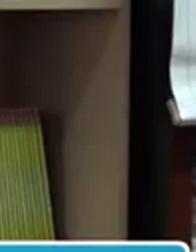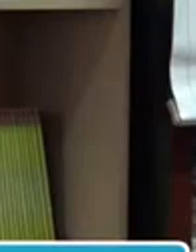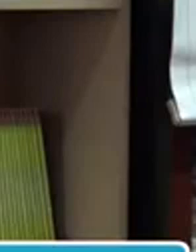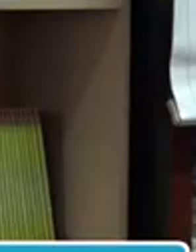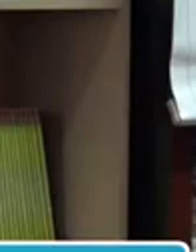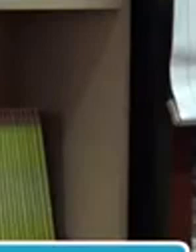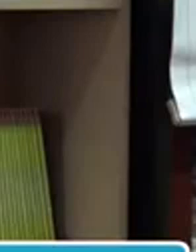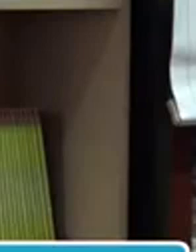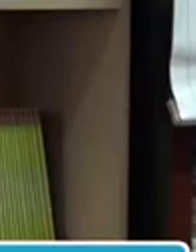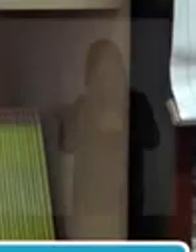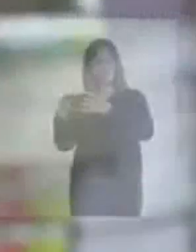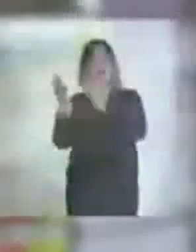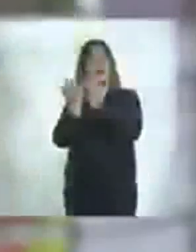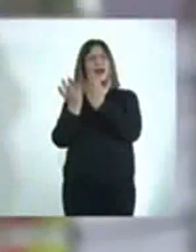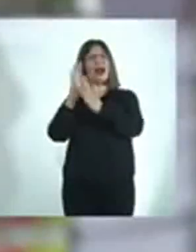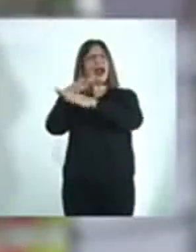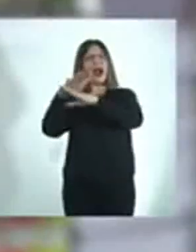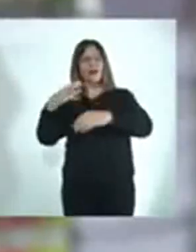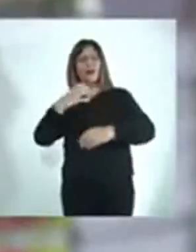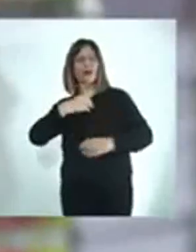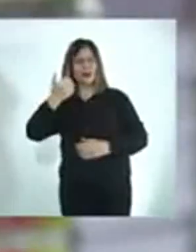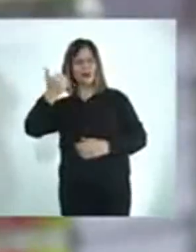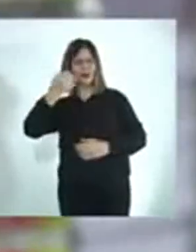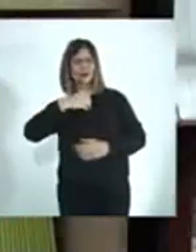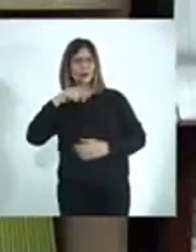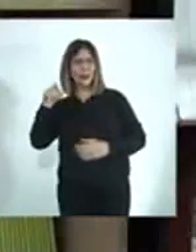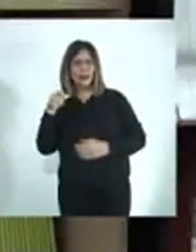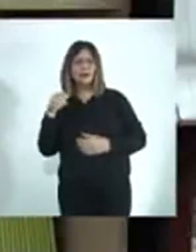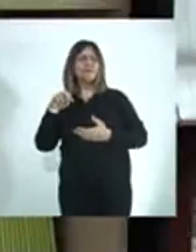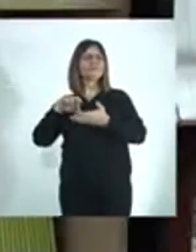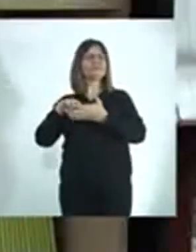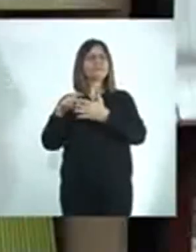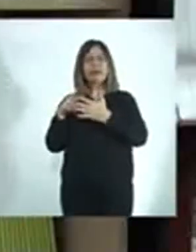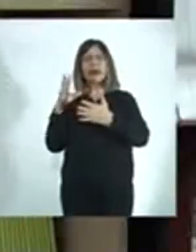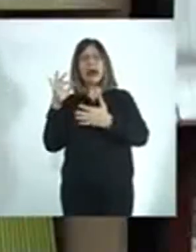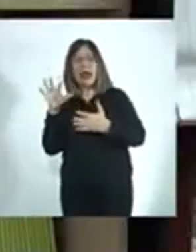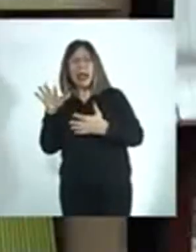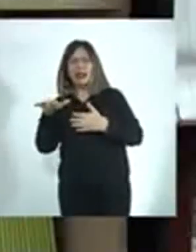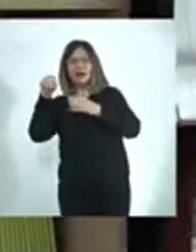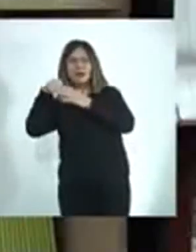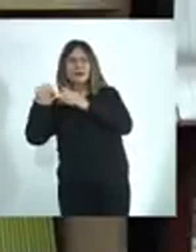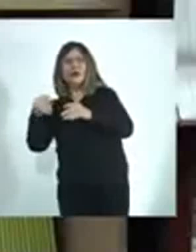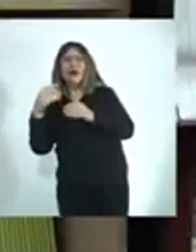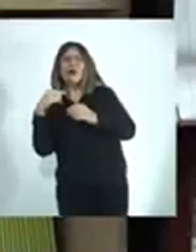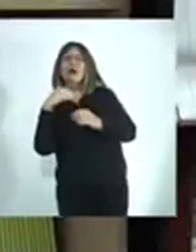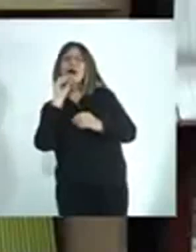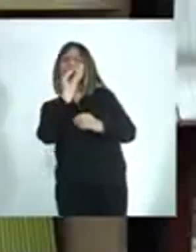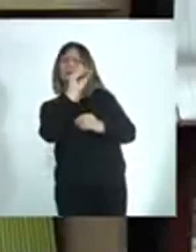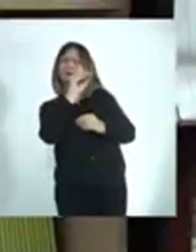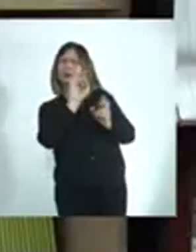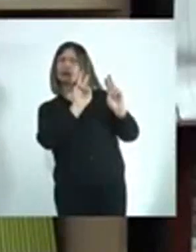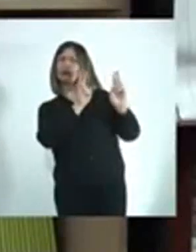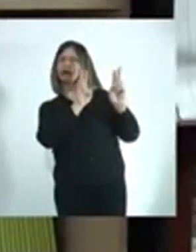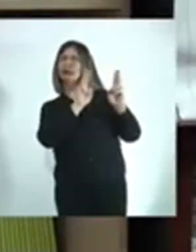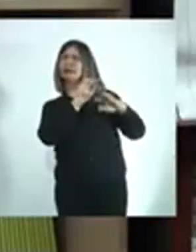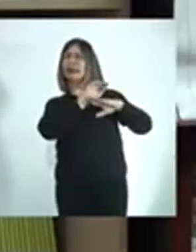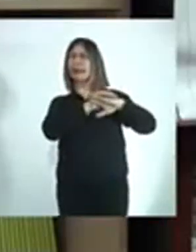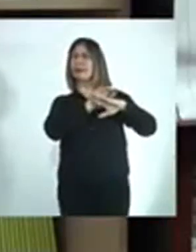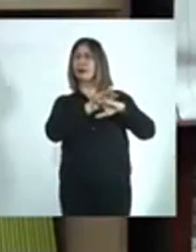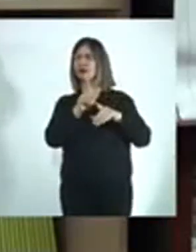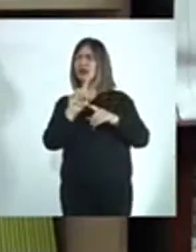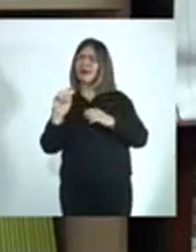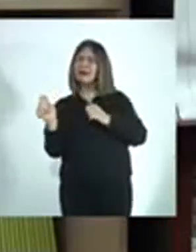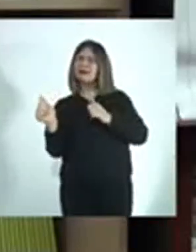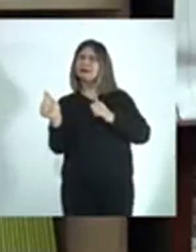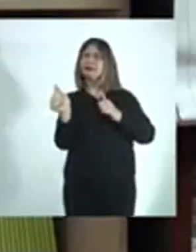grado, iban y preguntaban. Es como que iban sacando un turno para que vayan ante estos mediadores. Esa